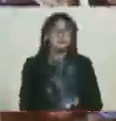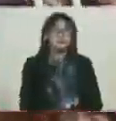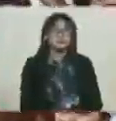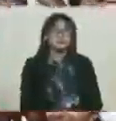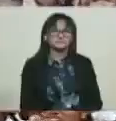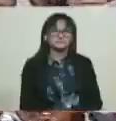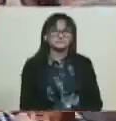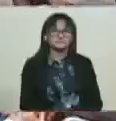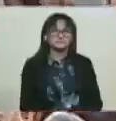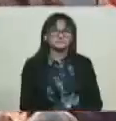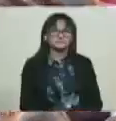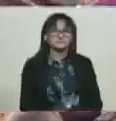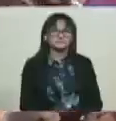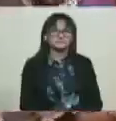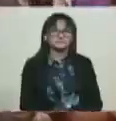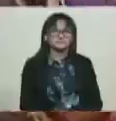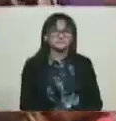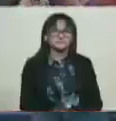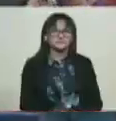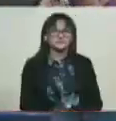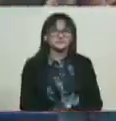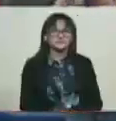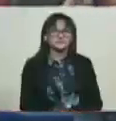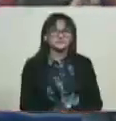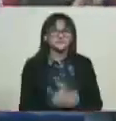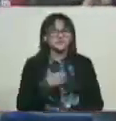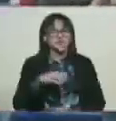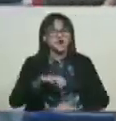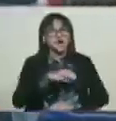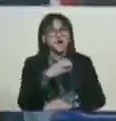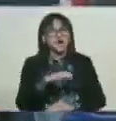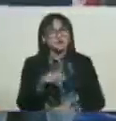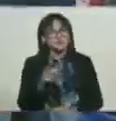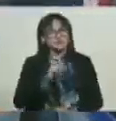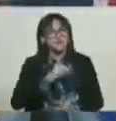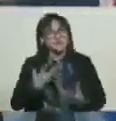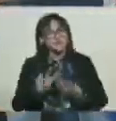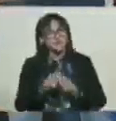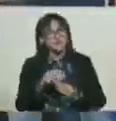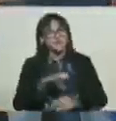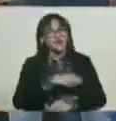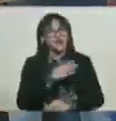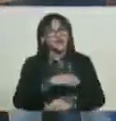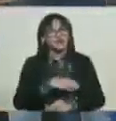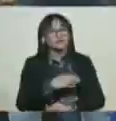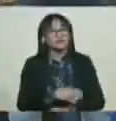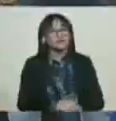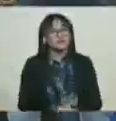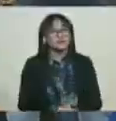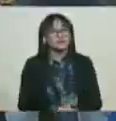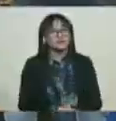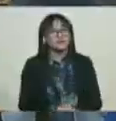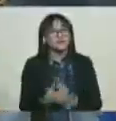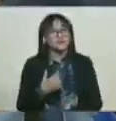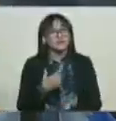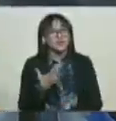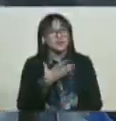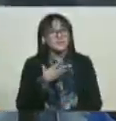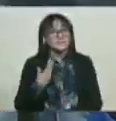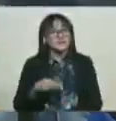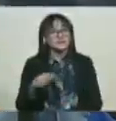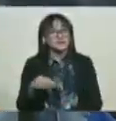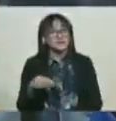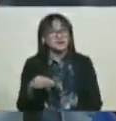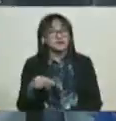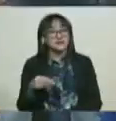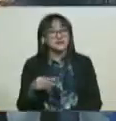por eso explicando canten conmigo porque yo como presidente el único en qué